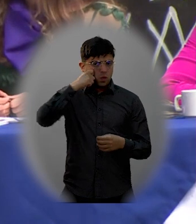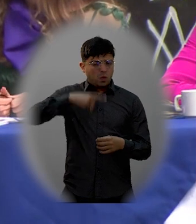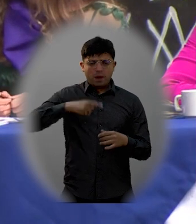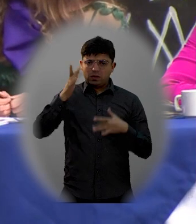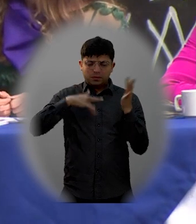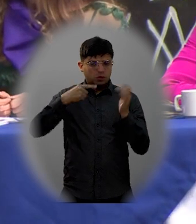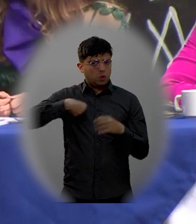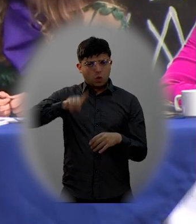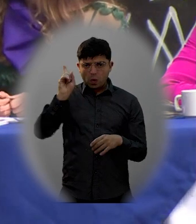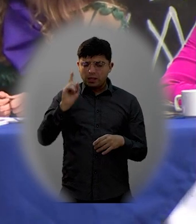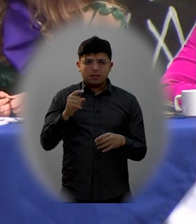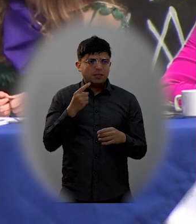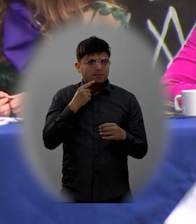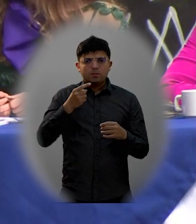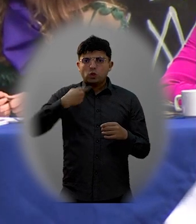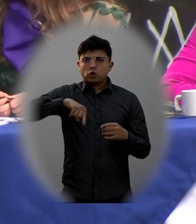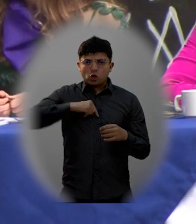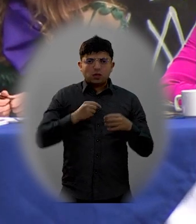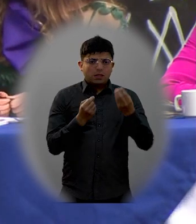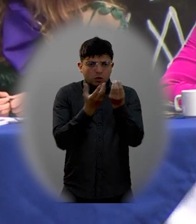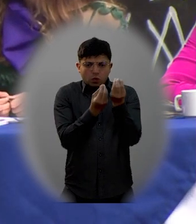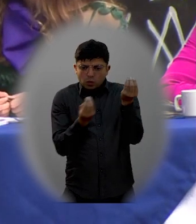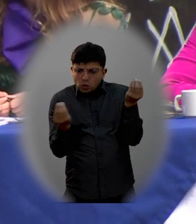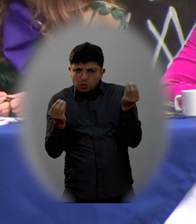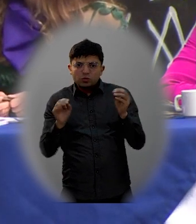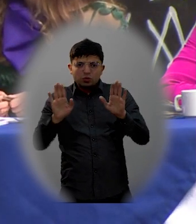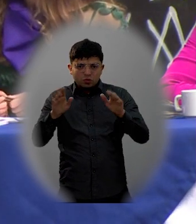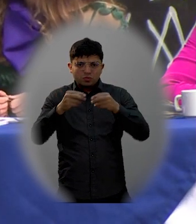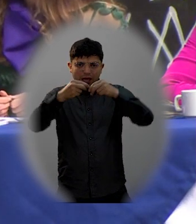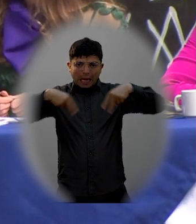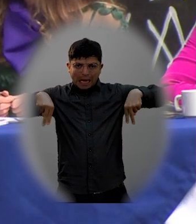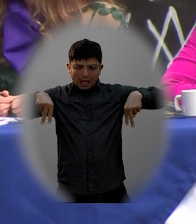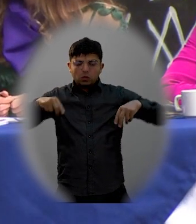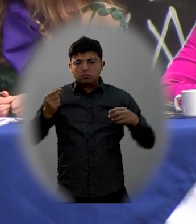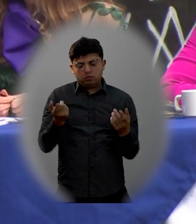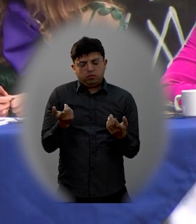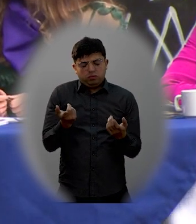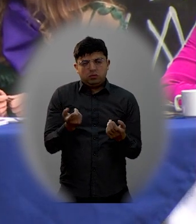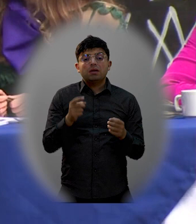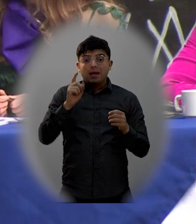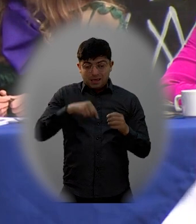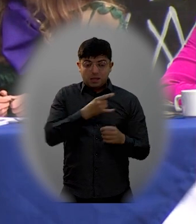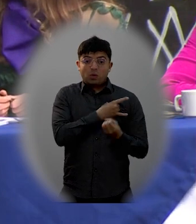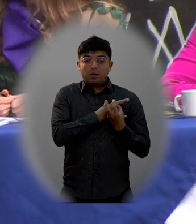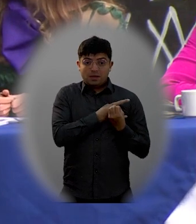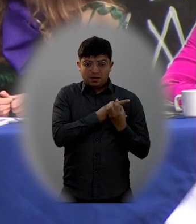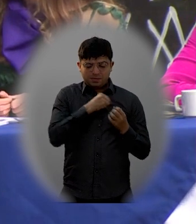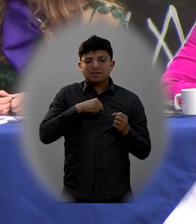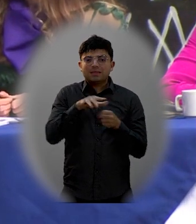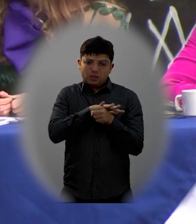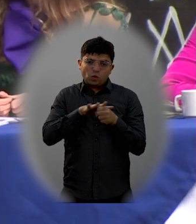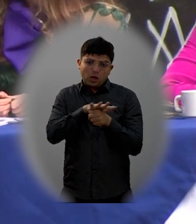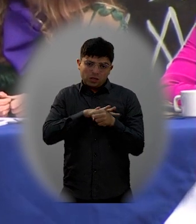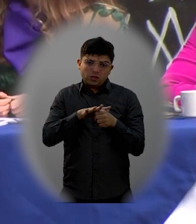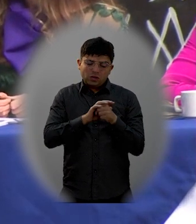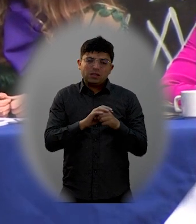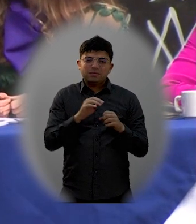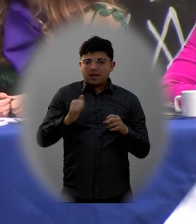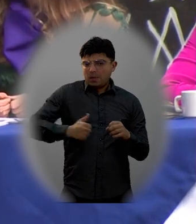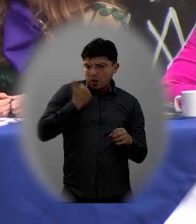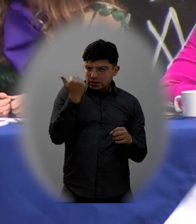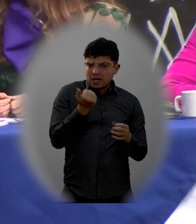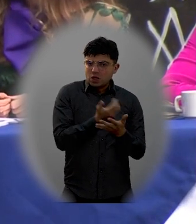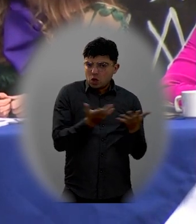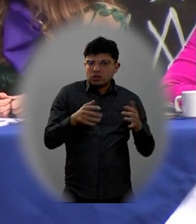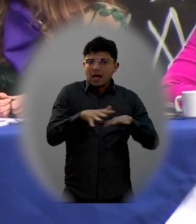contra nosotras, contra las disidencias y empezando porque en esta universidad se han dado casos de, pues de abuso,